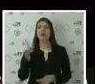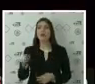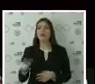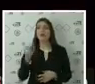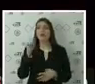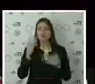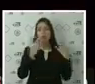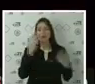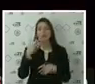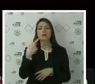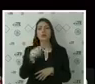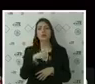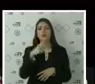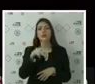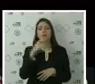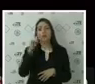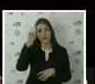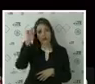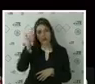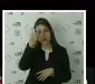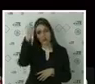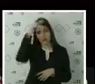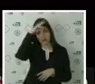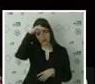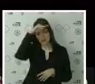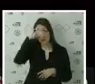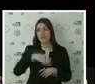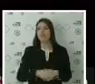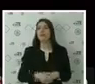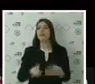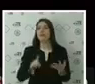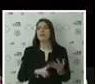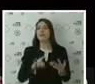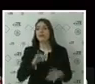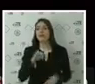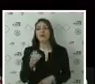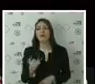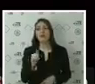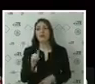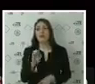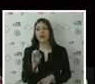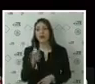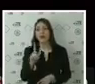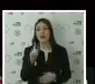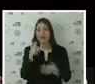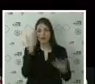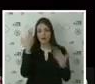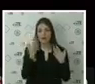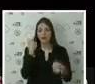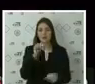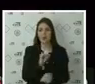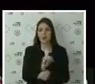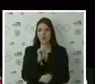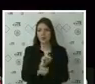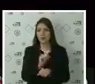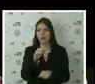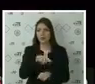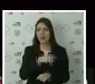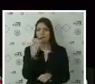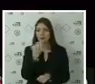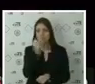de Monterrey. Yael Caleb Hernández Montaño, estudiante de secundaria en la institución